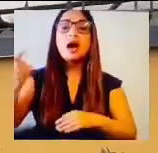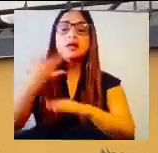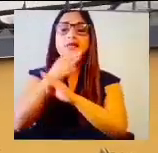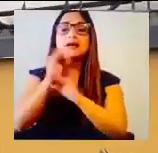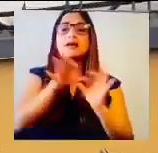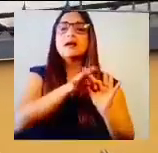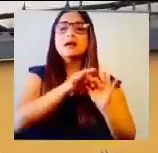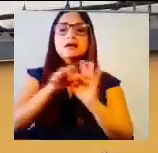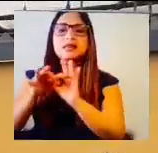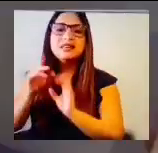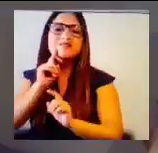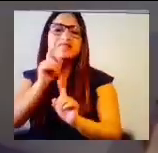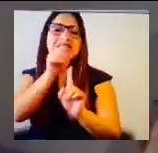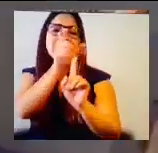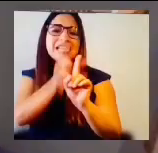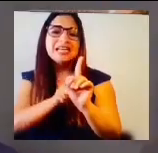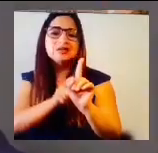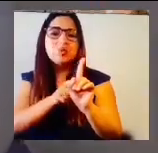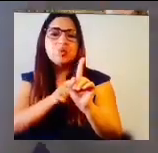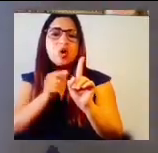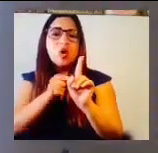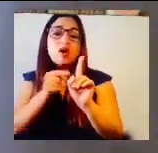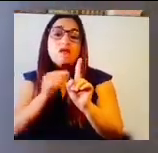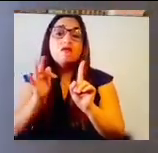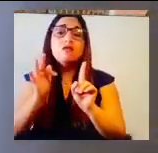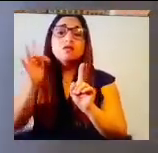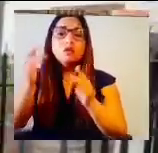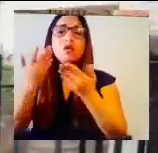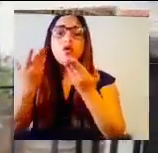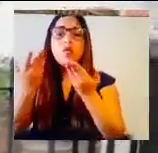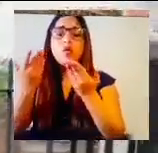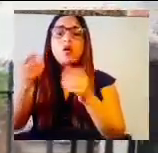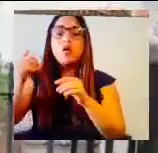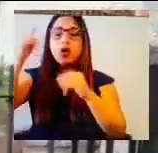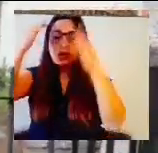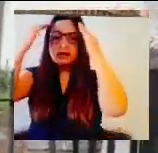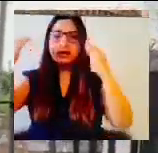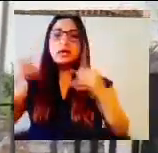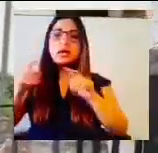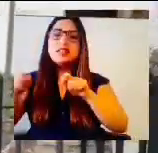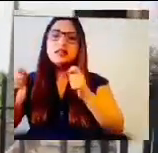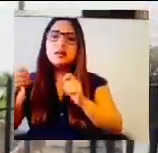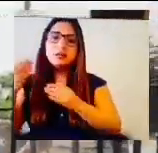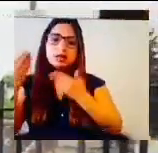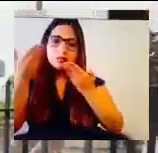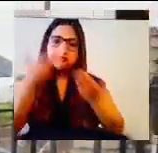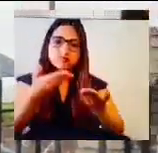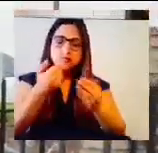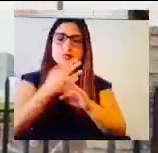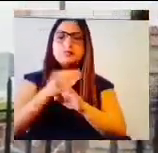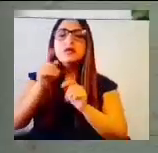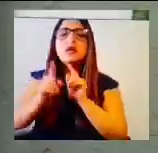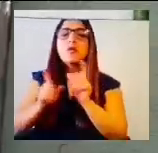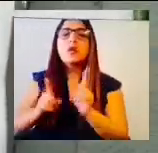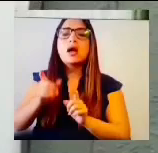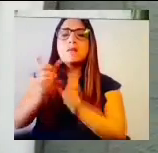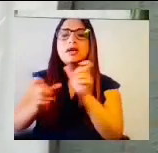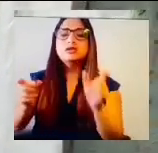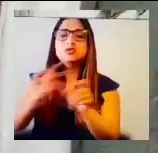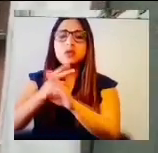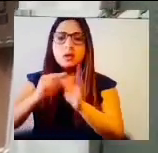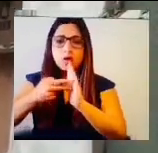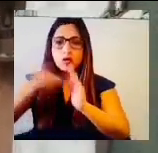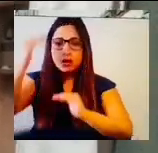al sentido compuesto de quién es uno y quién desea llegar a ser como ser ocupacional. En el caso de las personas que padecen